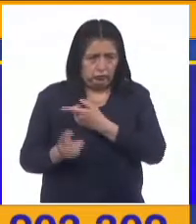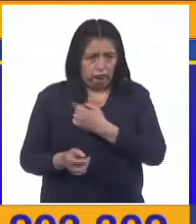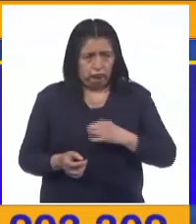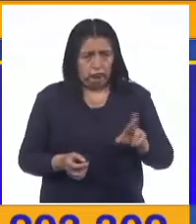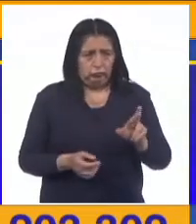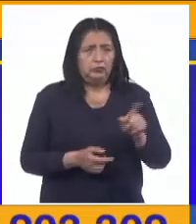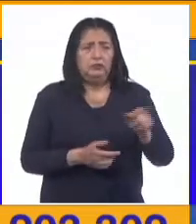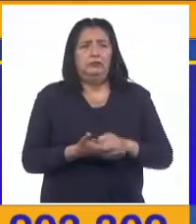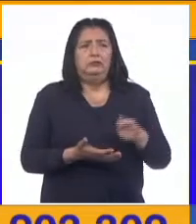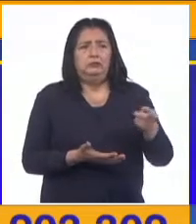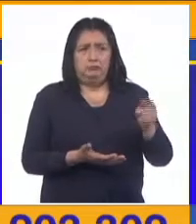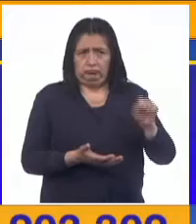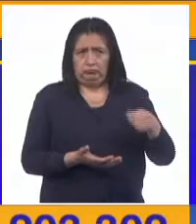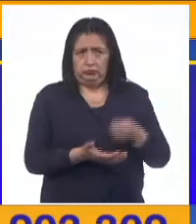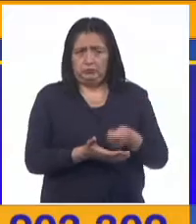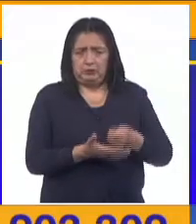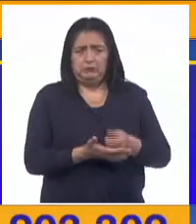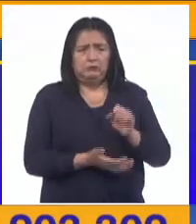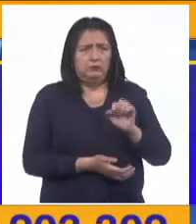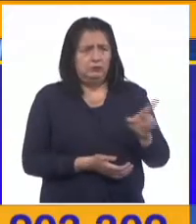el sábado con semanas